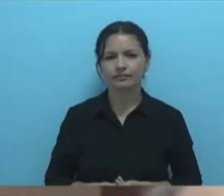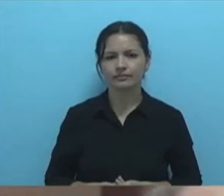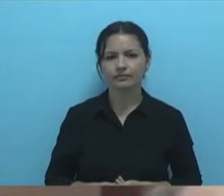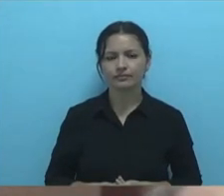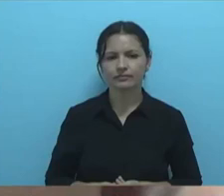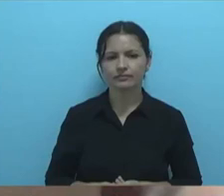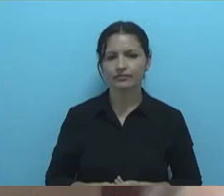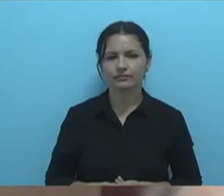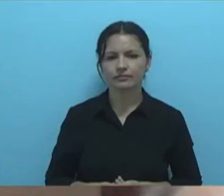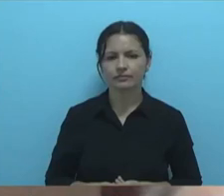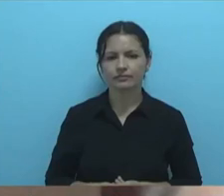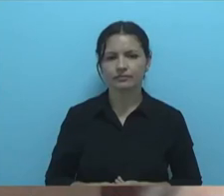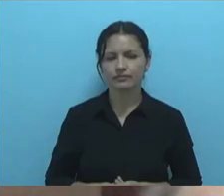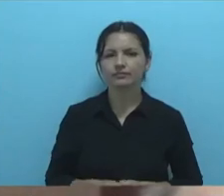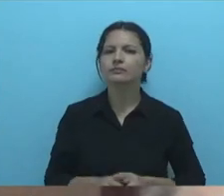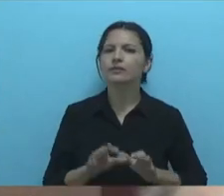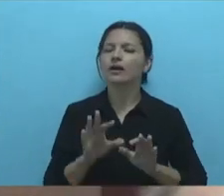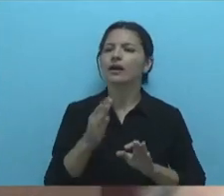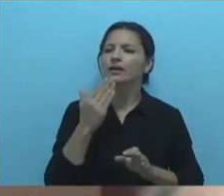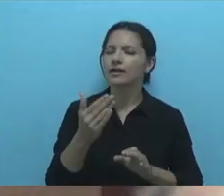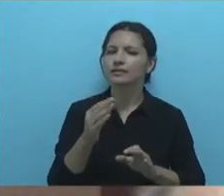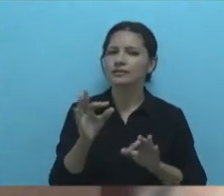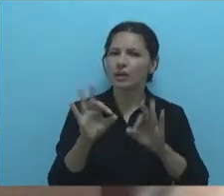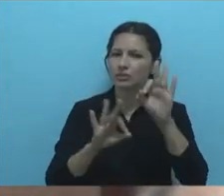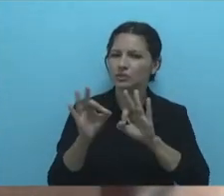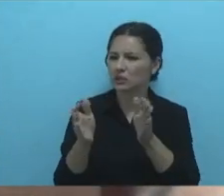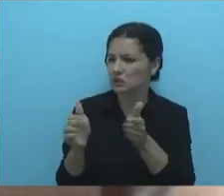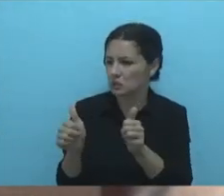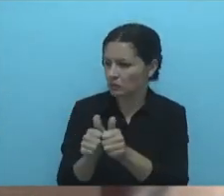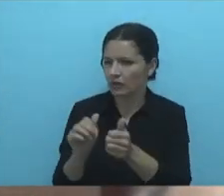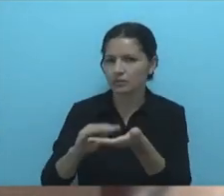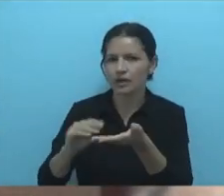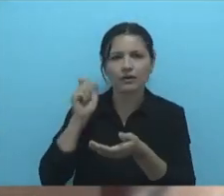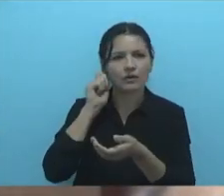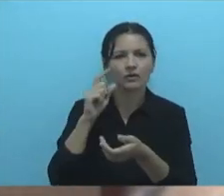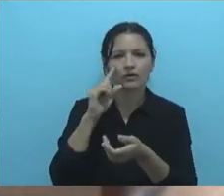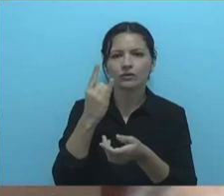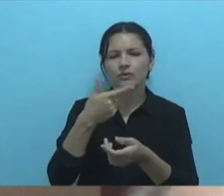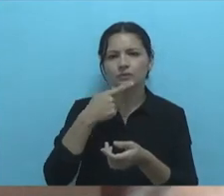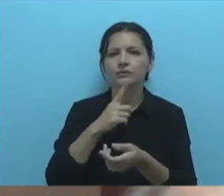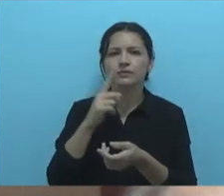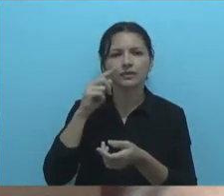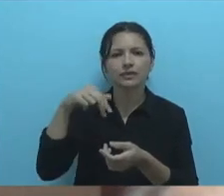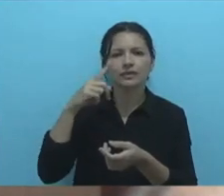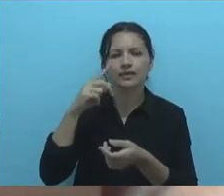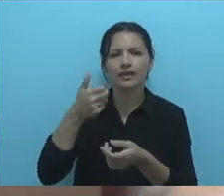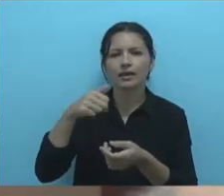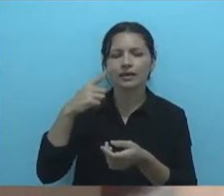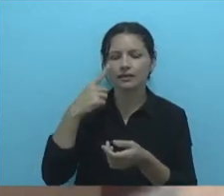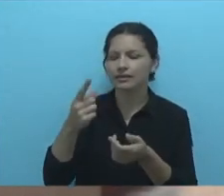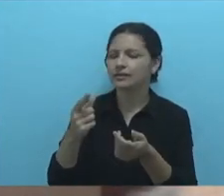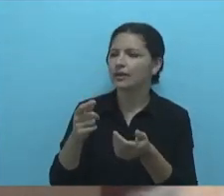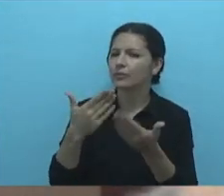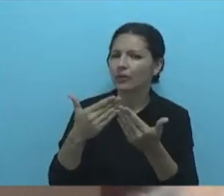dar ingreso a un proyecto que presentamos junto al diputado justiniani por el cual se solicita que se tomen medidas urgentes para garantizar